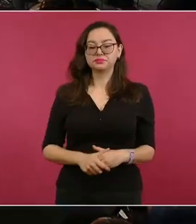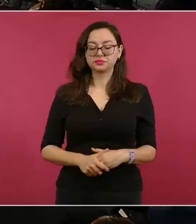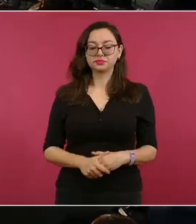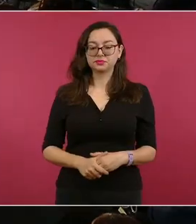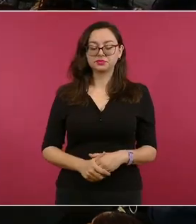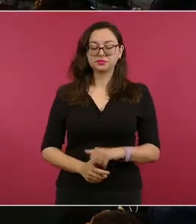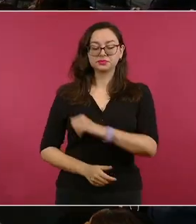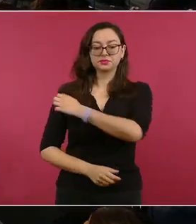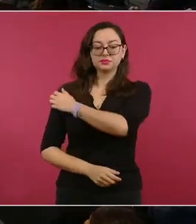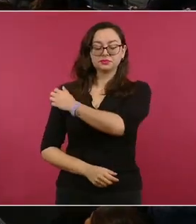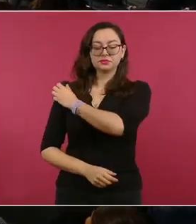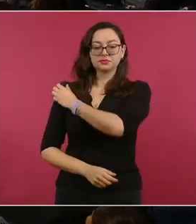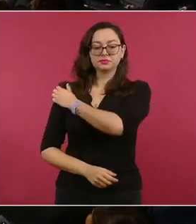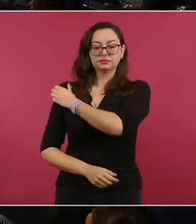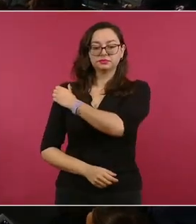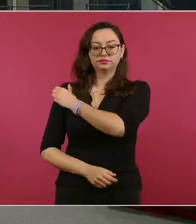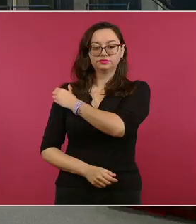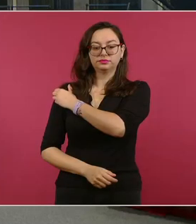Seguimos.